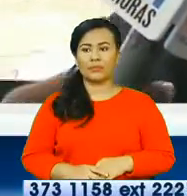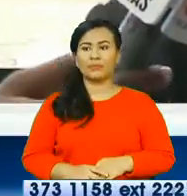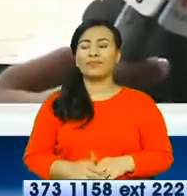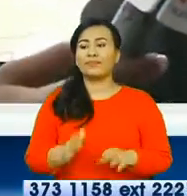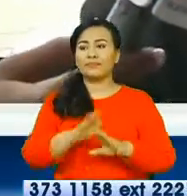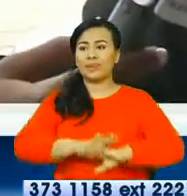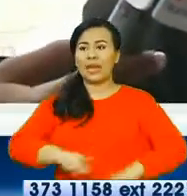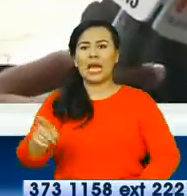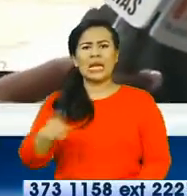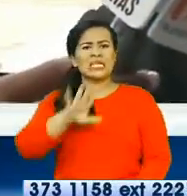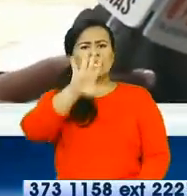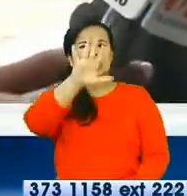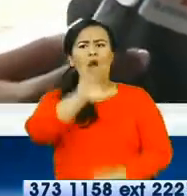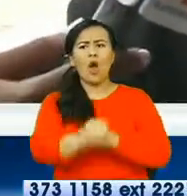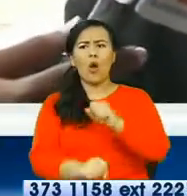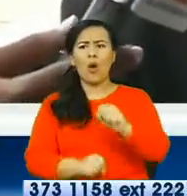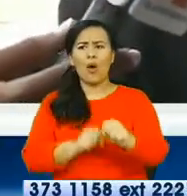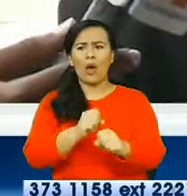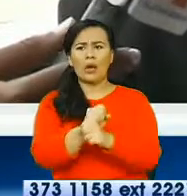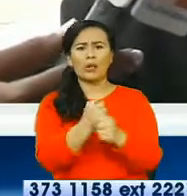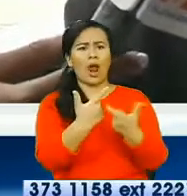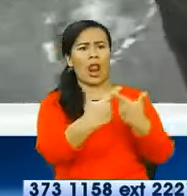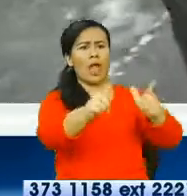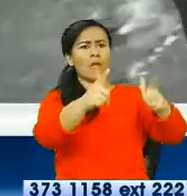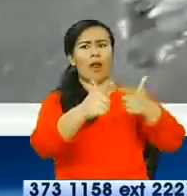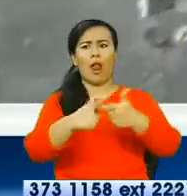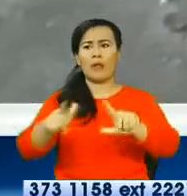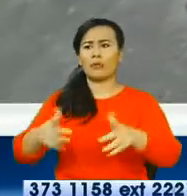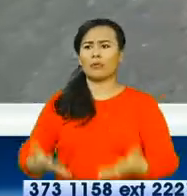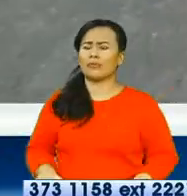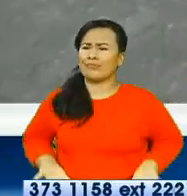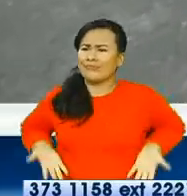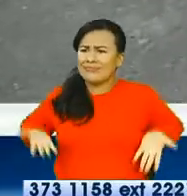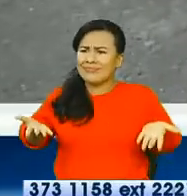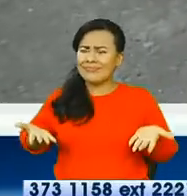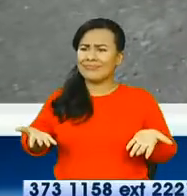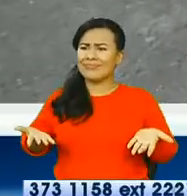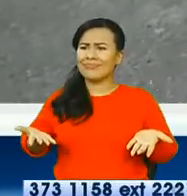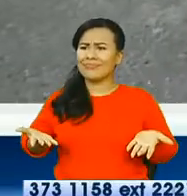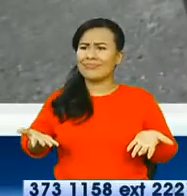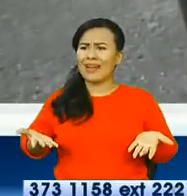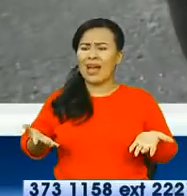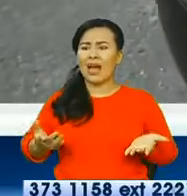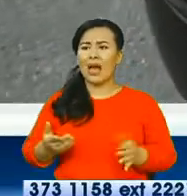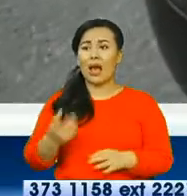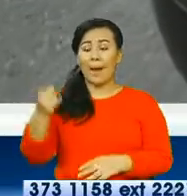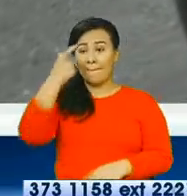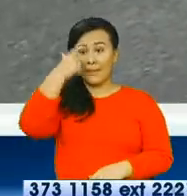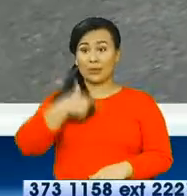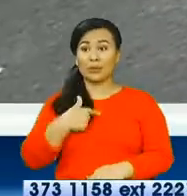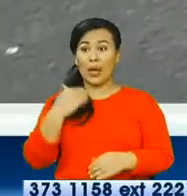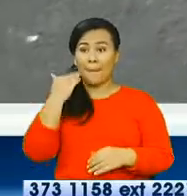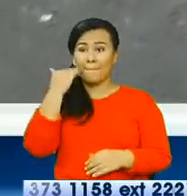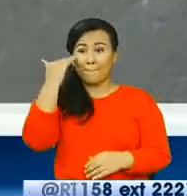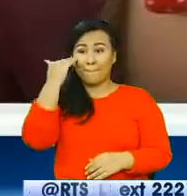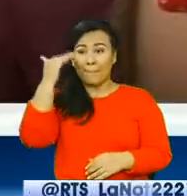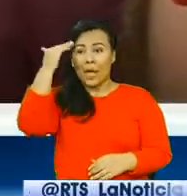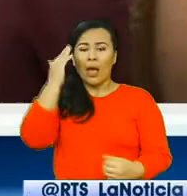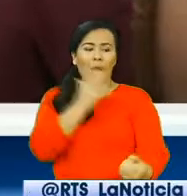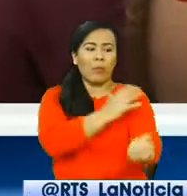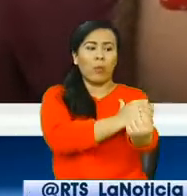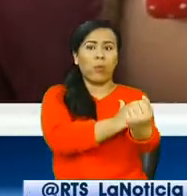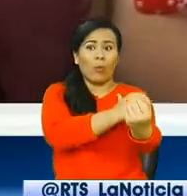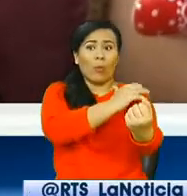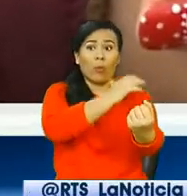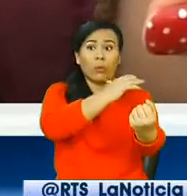ellos salen 6 meses. Entonces yo sí temo por represalias. En medio del atraco al adulto mayor se le subió la presión, se imaginó lo peor, pero